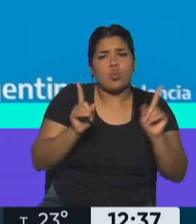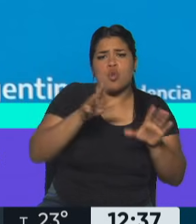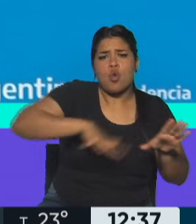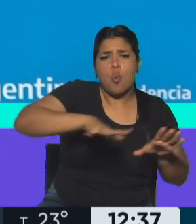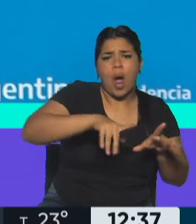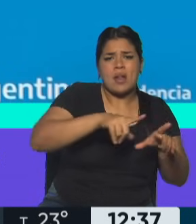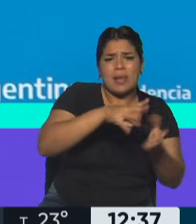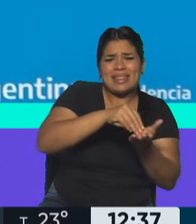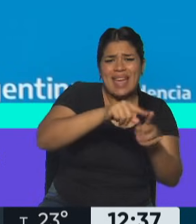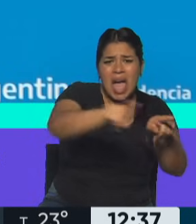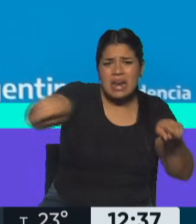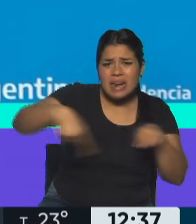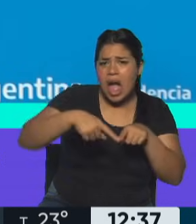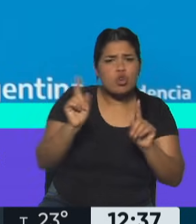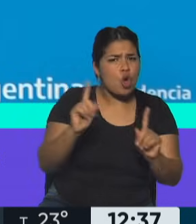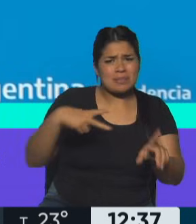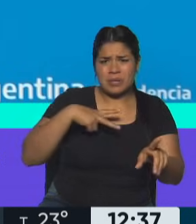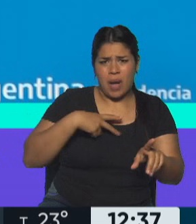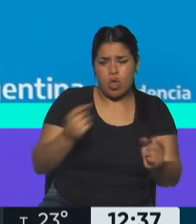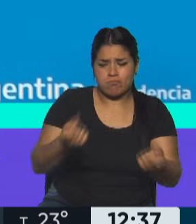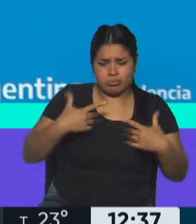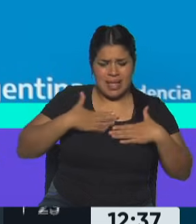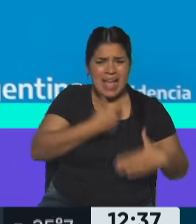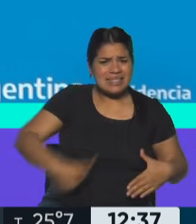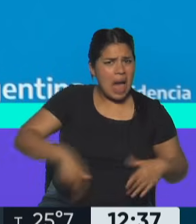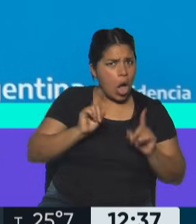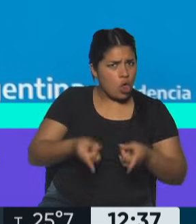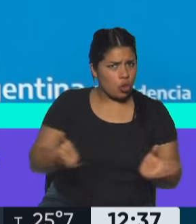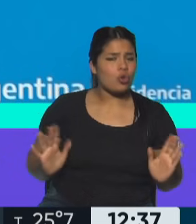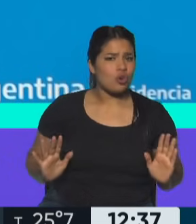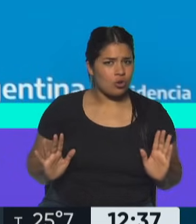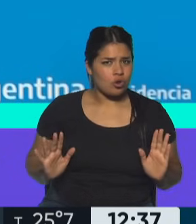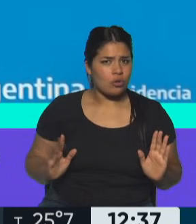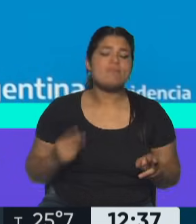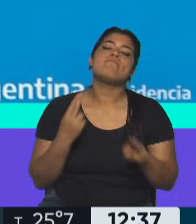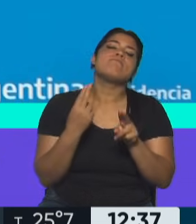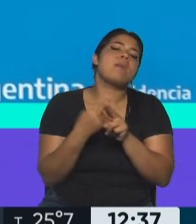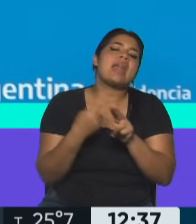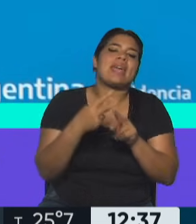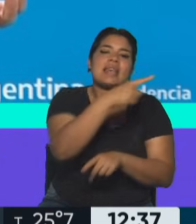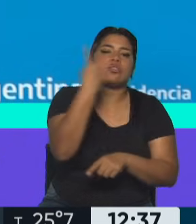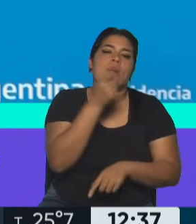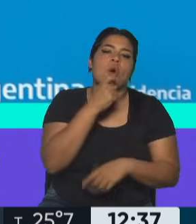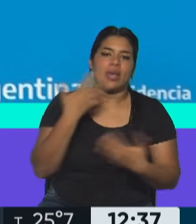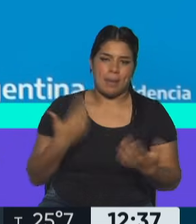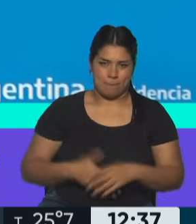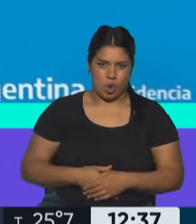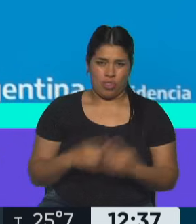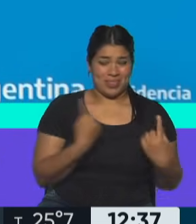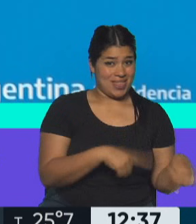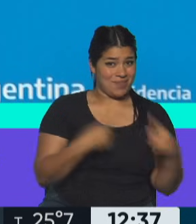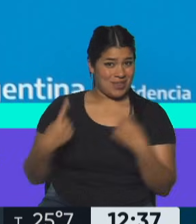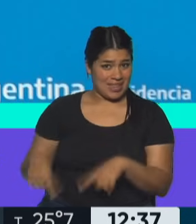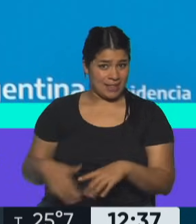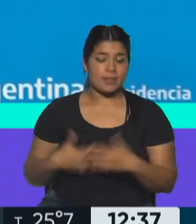que son propiedad del Estado Nacional, como es el caso de parques nacionales, no propiedad privada del Estado Nacional y no propiedad privada de otros